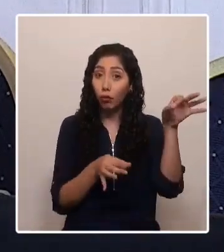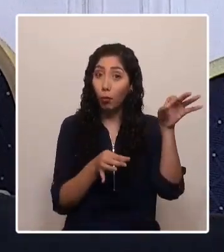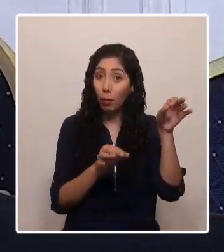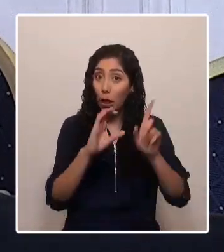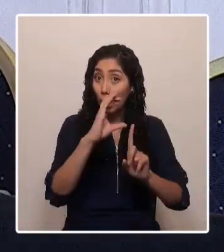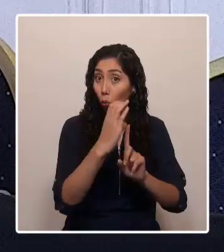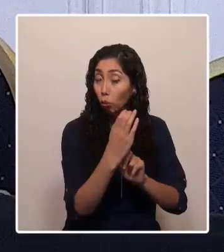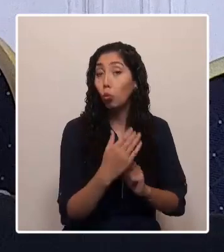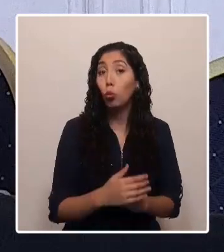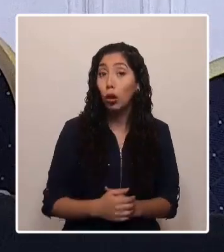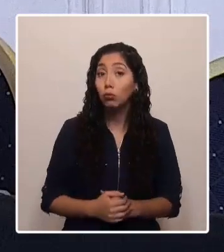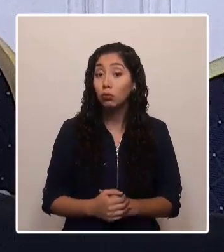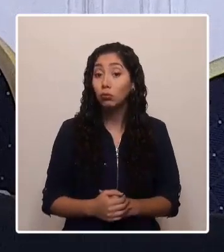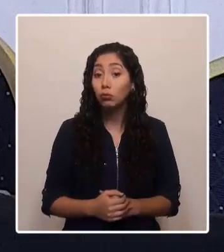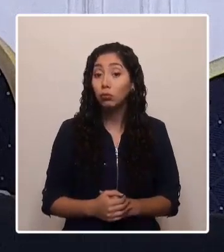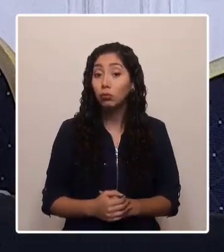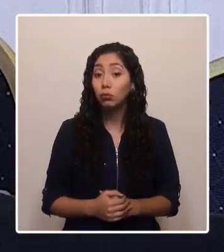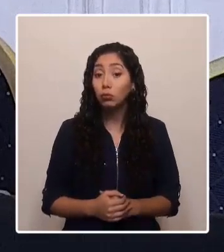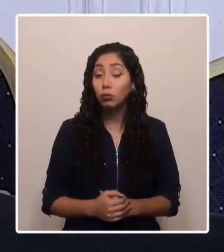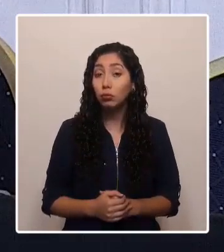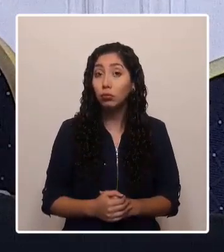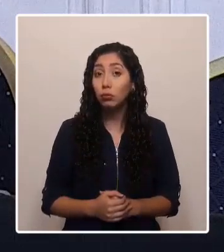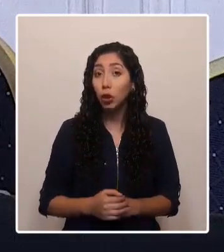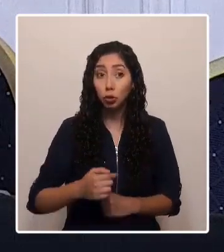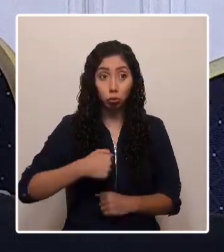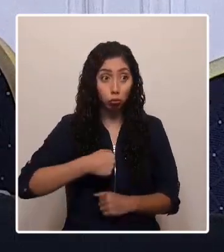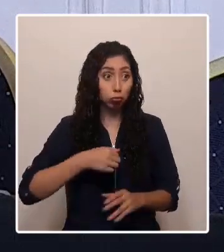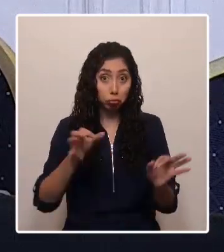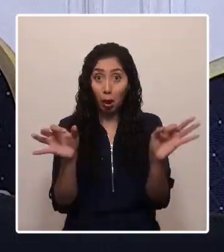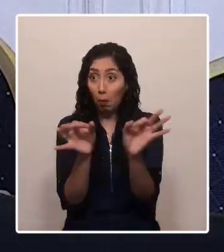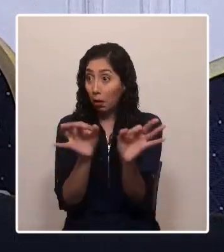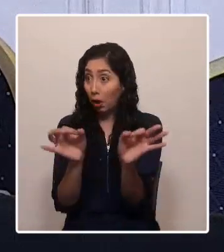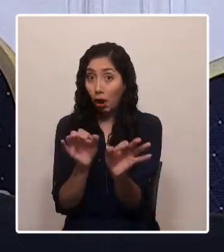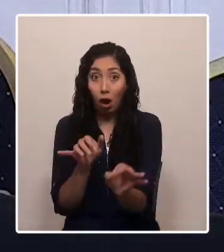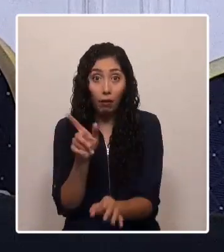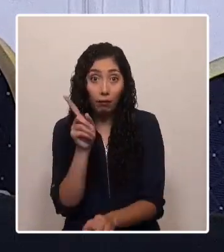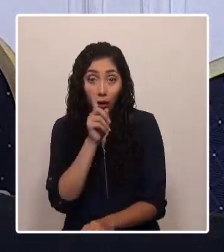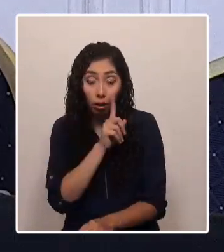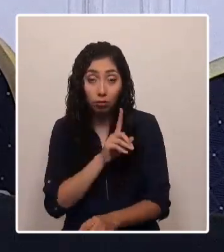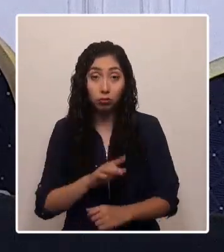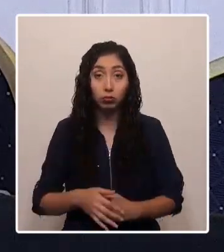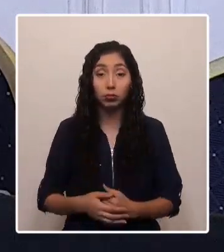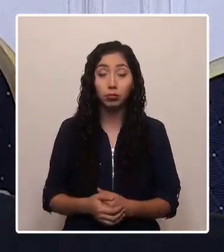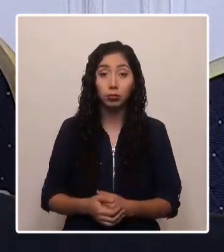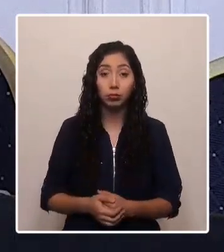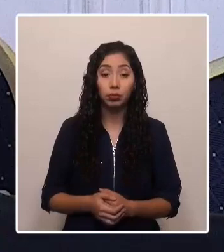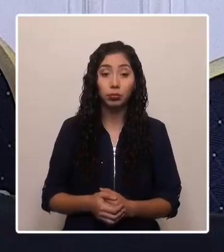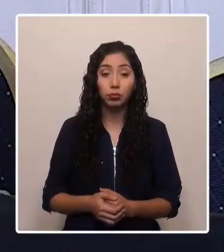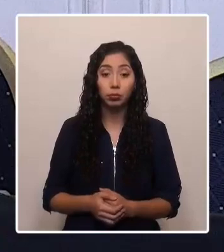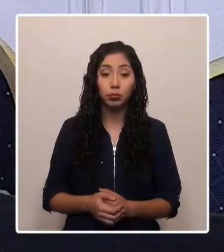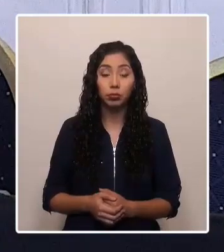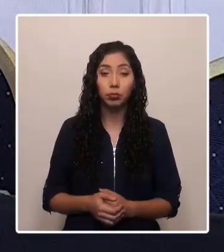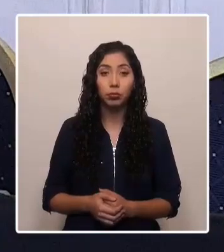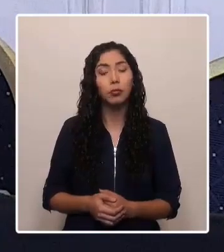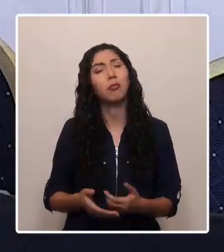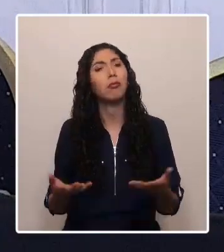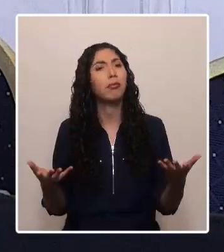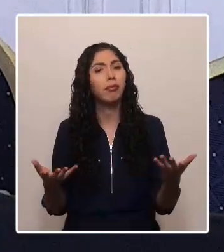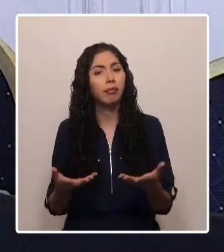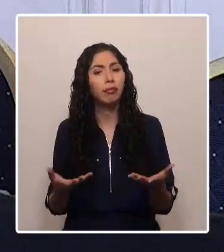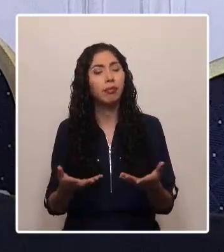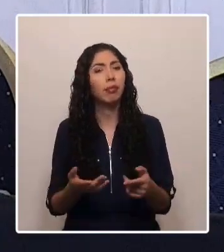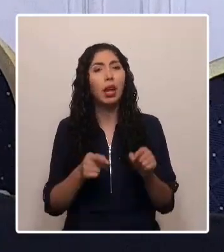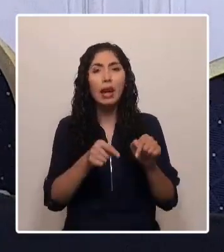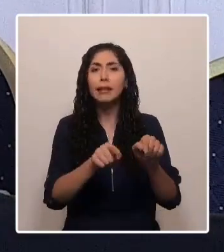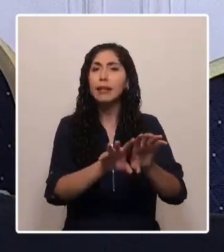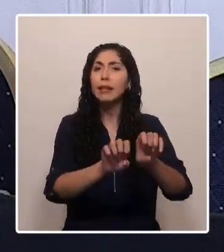cultura y haré la conexión explícita al terminar mi exposición. ¿En qué consiste ese